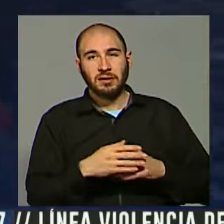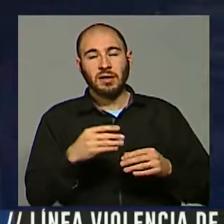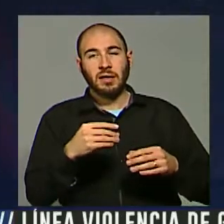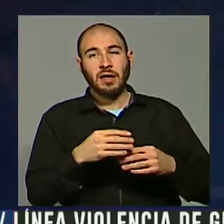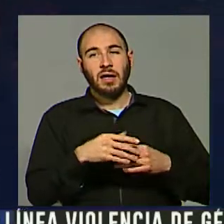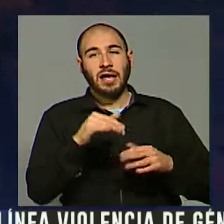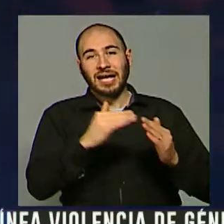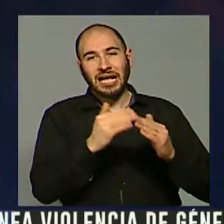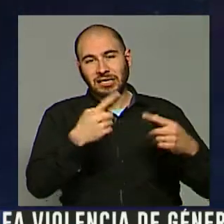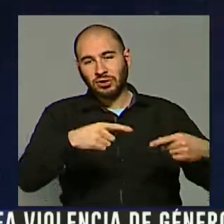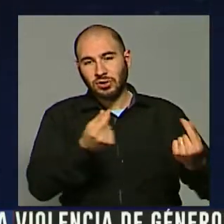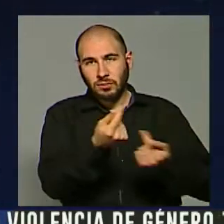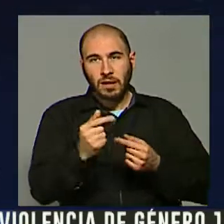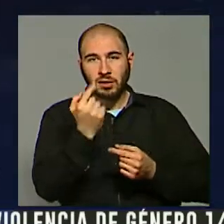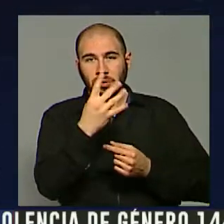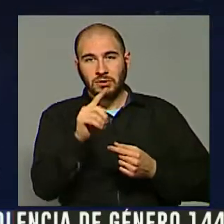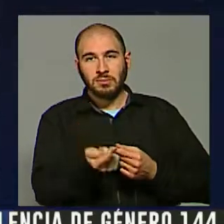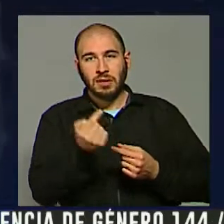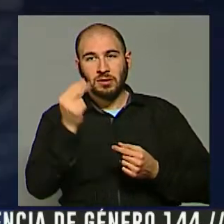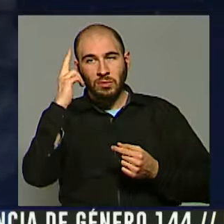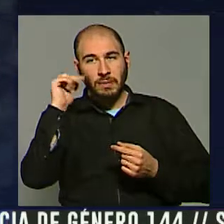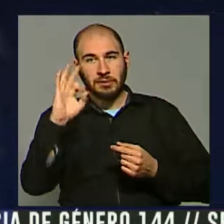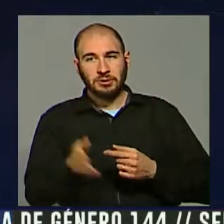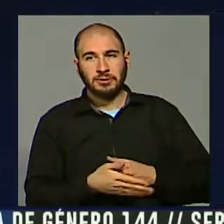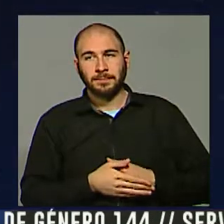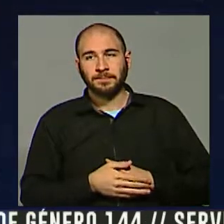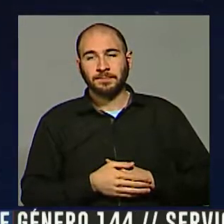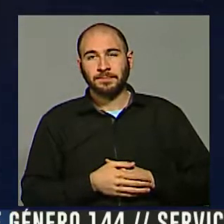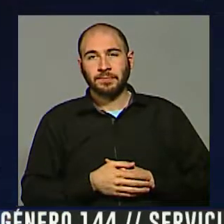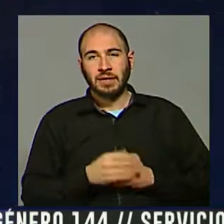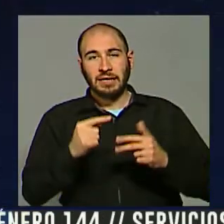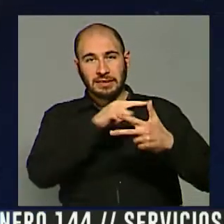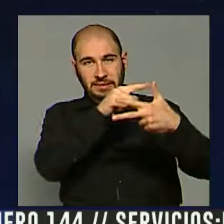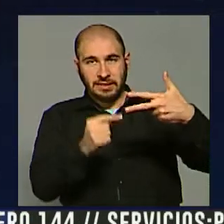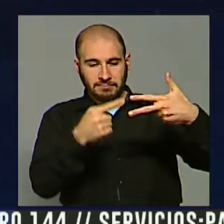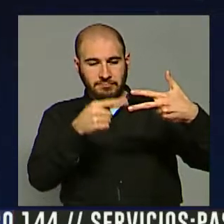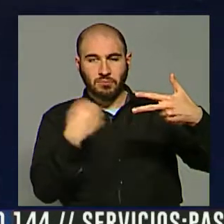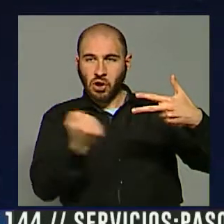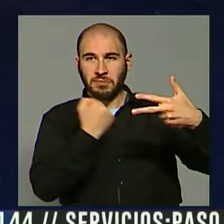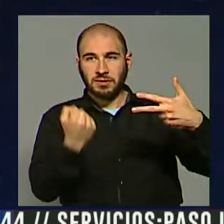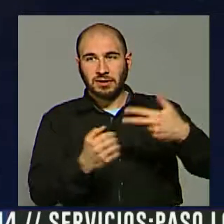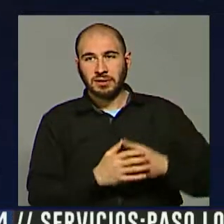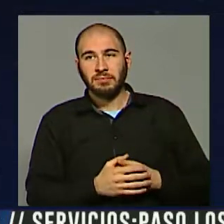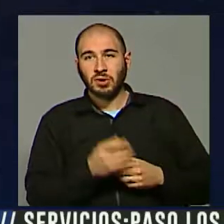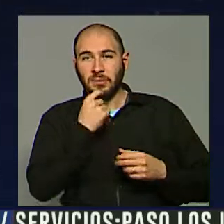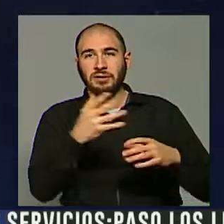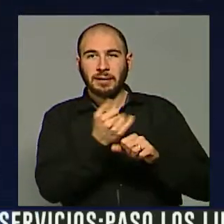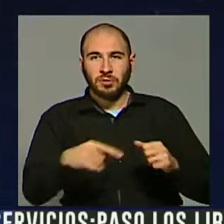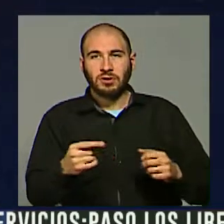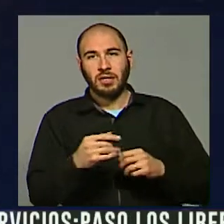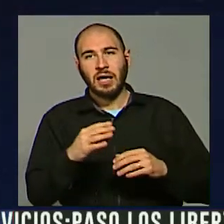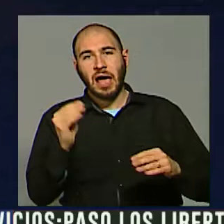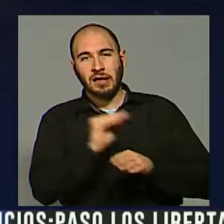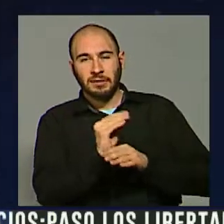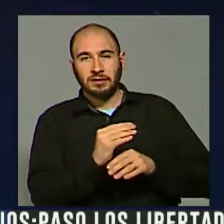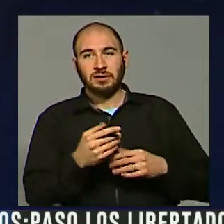equipamiento para el hogar, 4,9%. Los primeros tres fundamentales, o por el caso del transporte, el caso de los